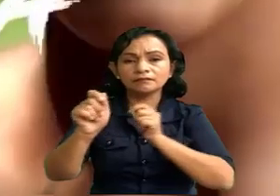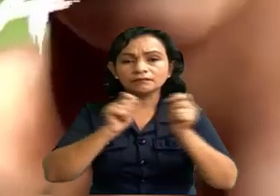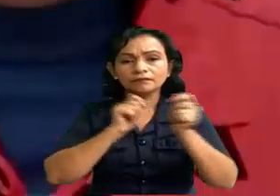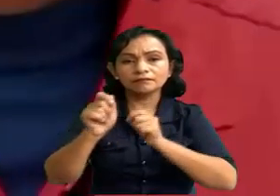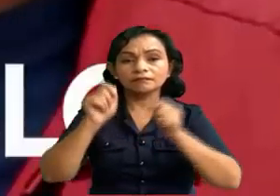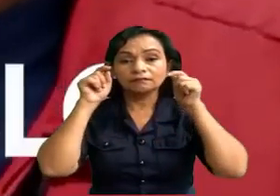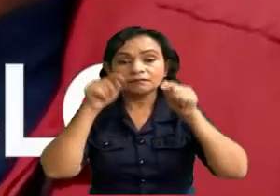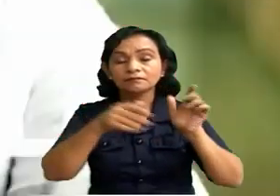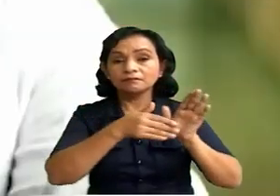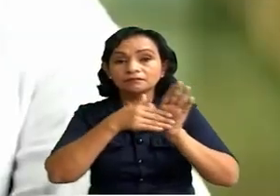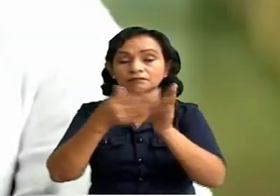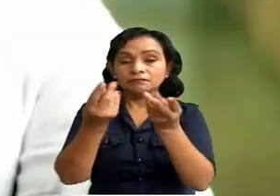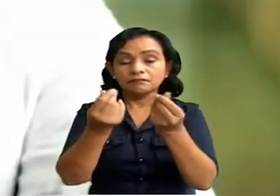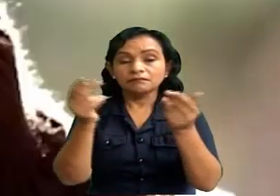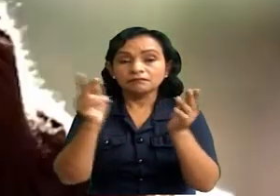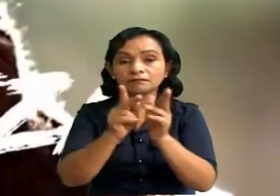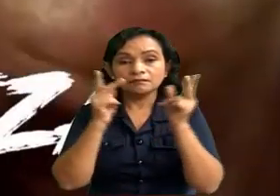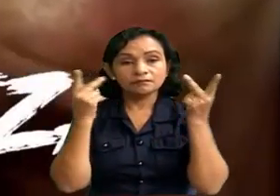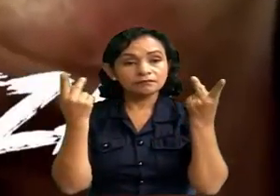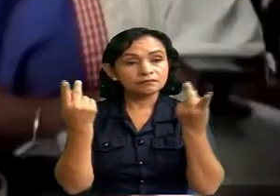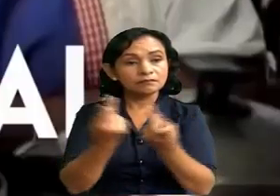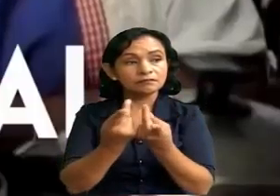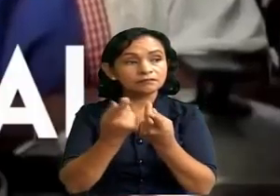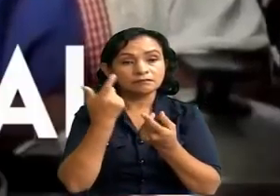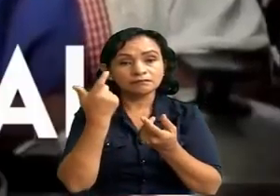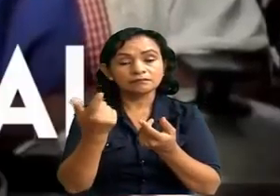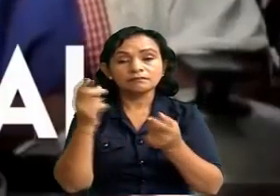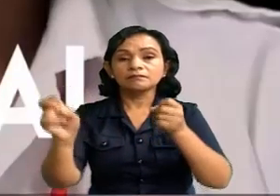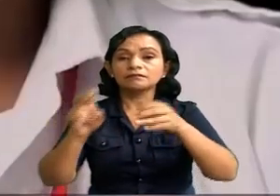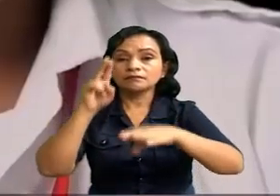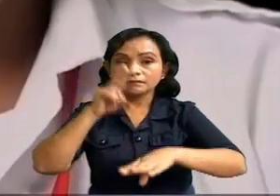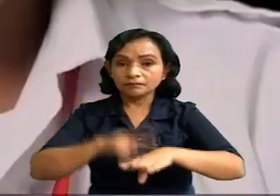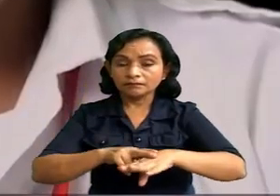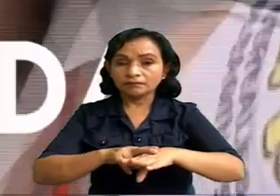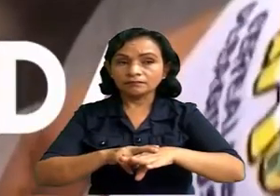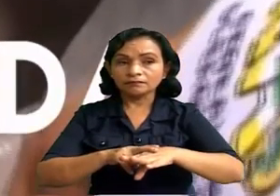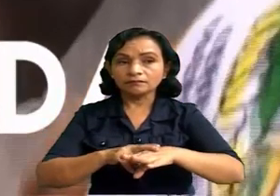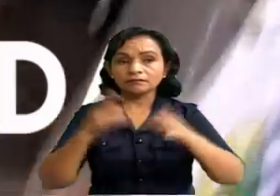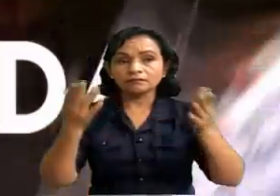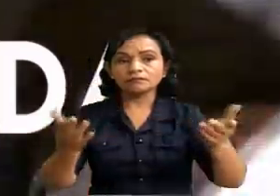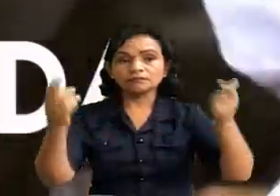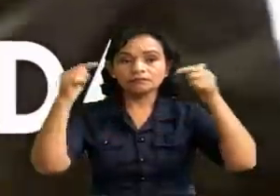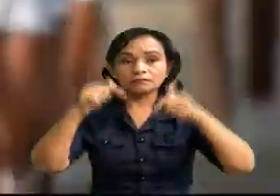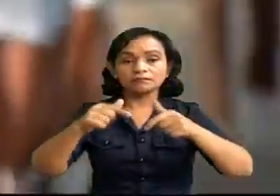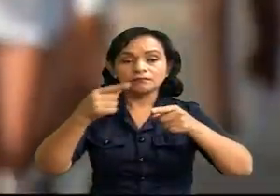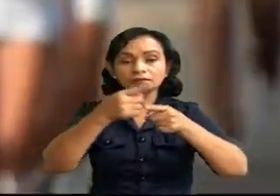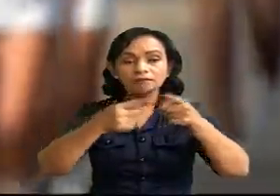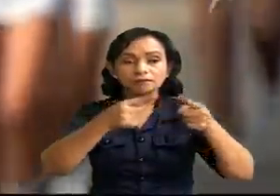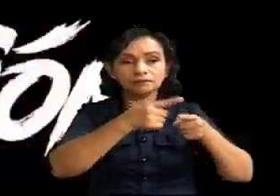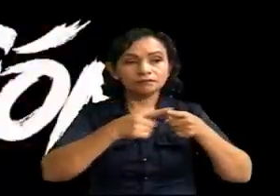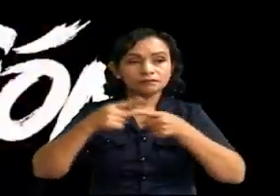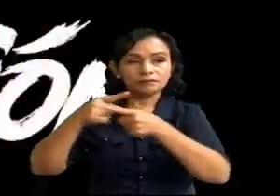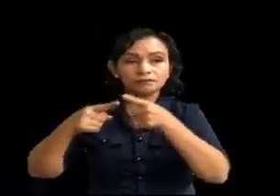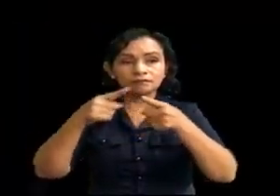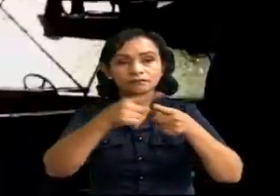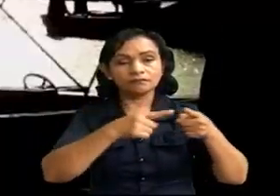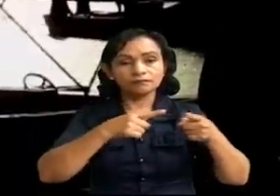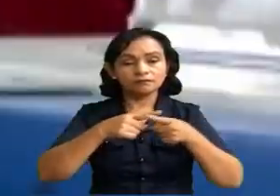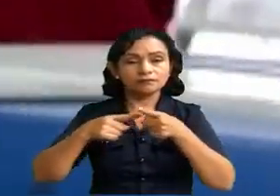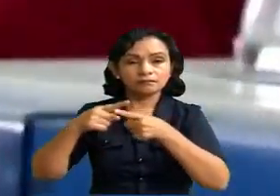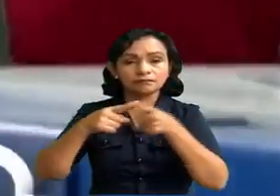está la plata del pueblo, ahí está la riqueza nacional, ahora distribuida en función de